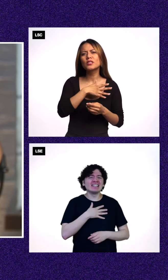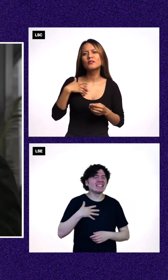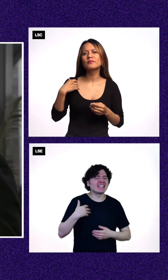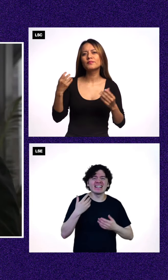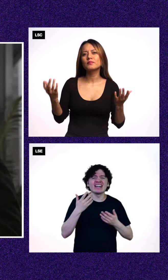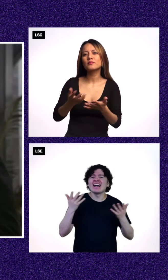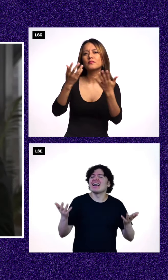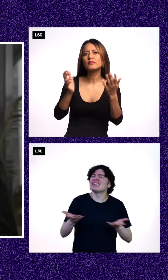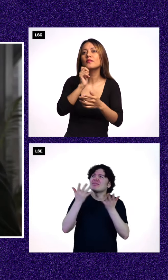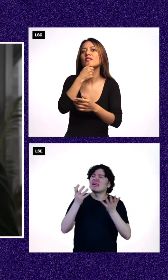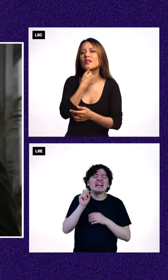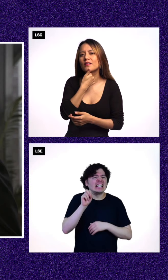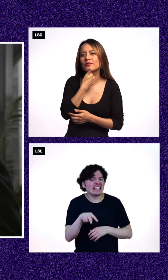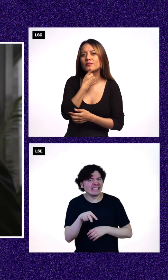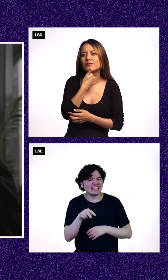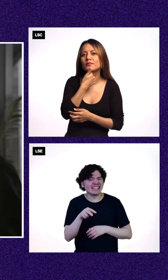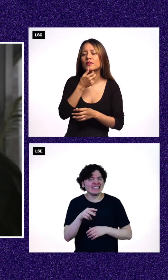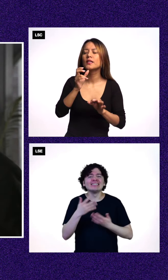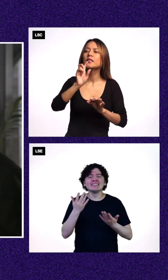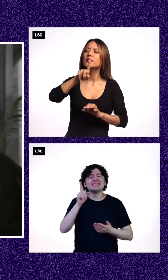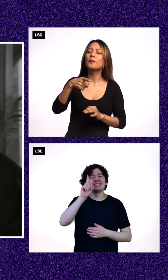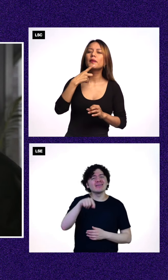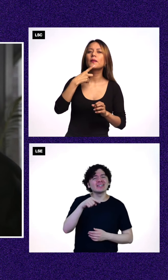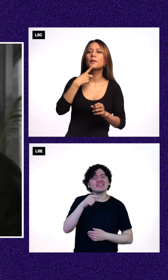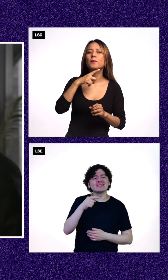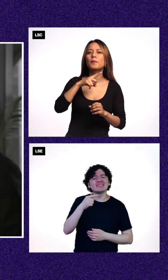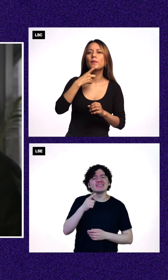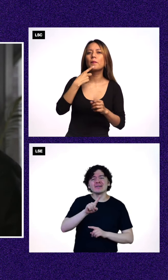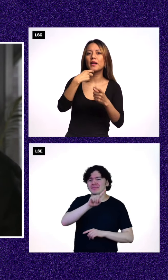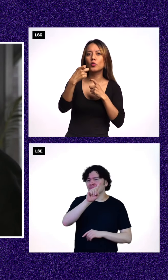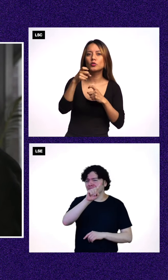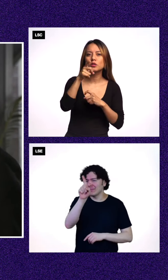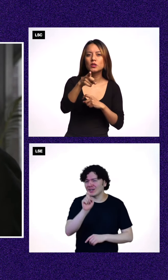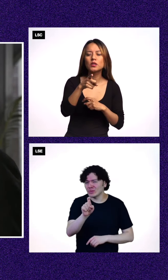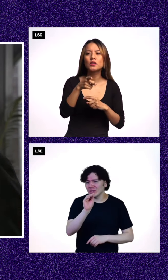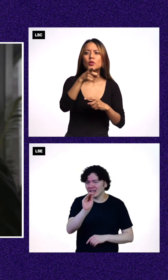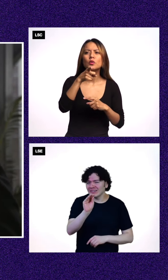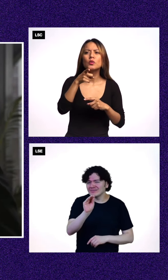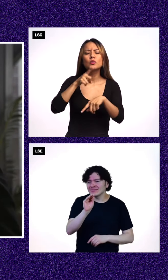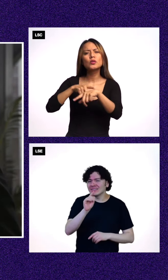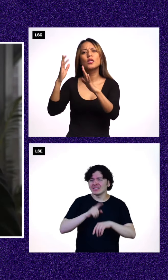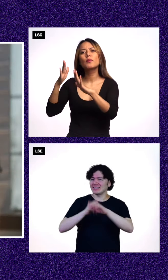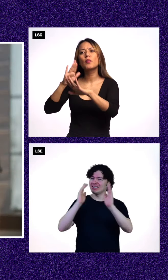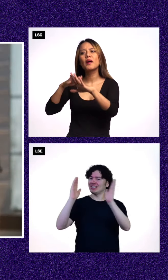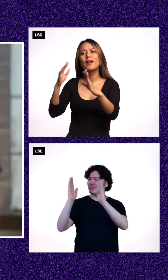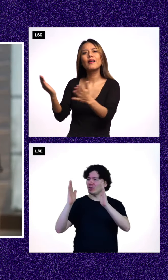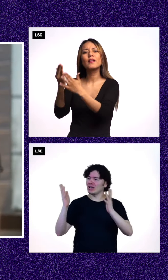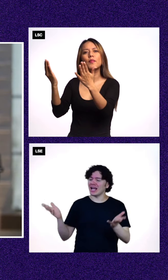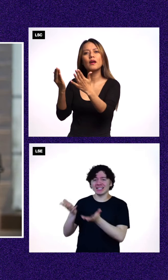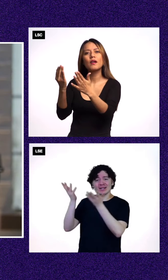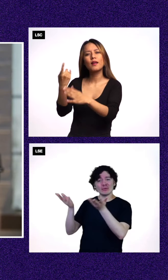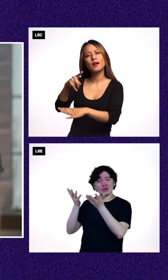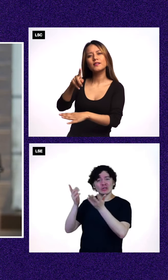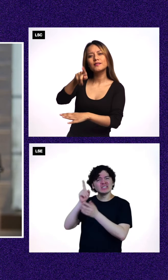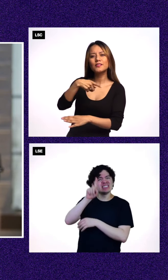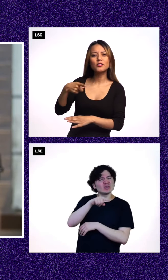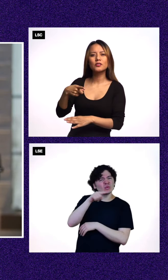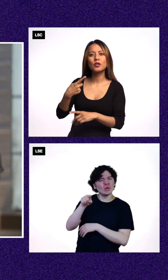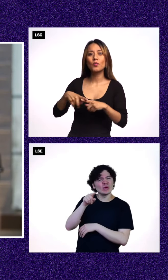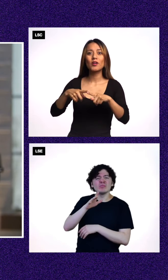por otro lado, ¿a quién tomas el tiempo para poder animar? El ánimo es algo